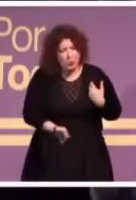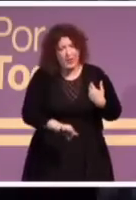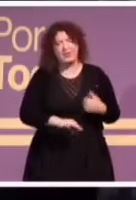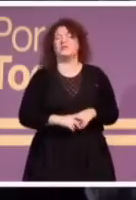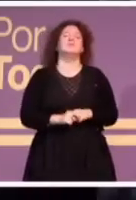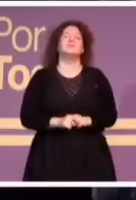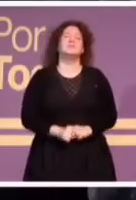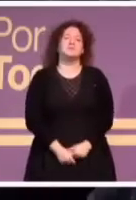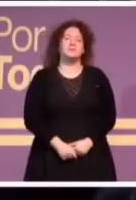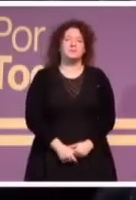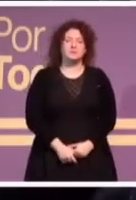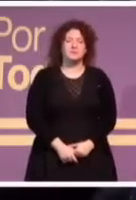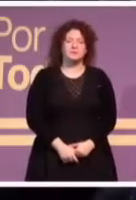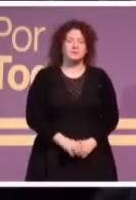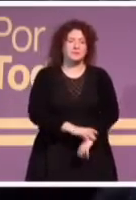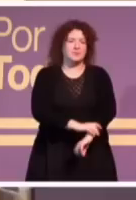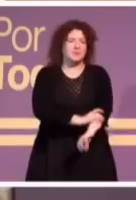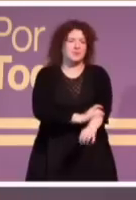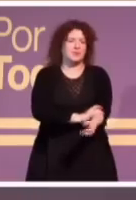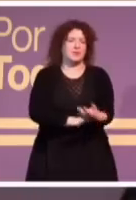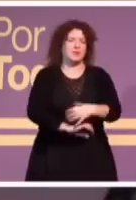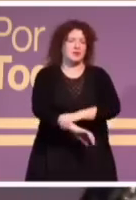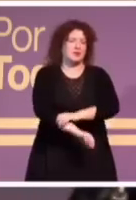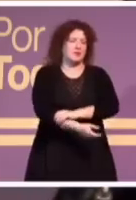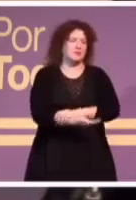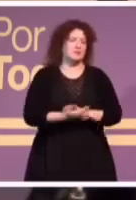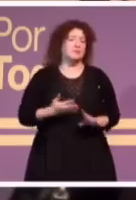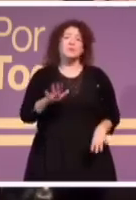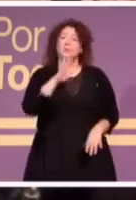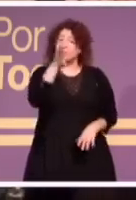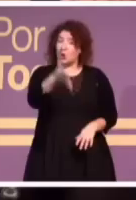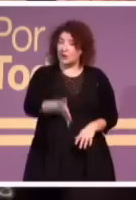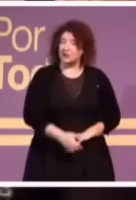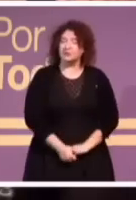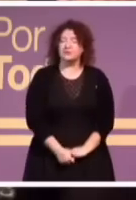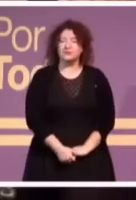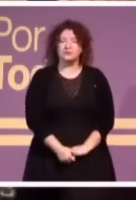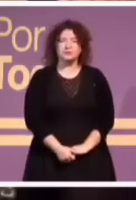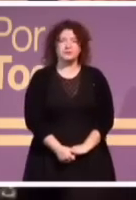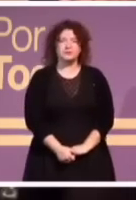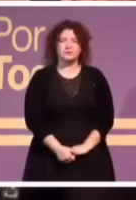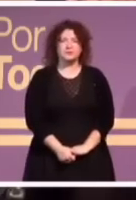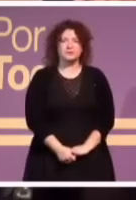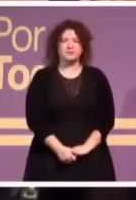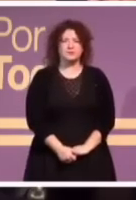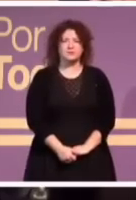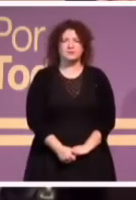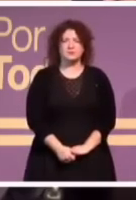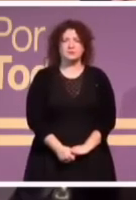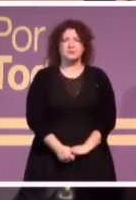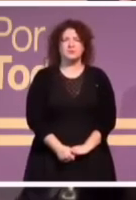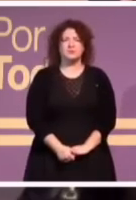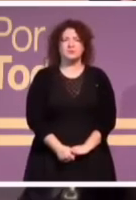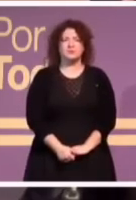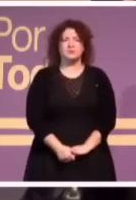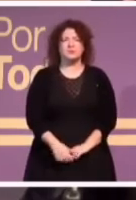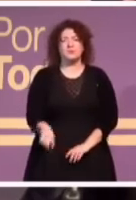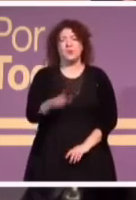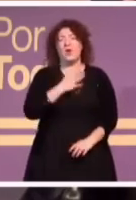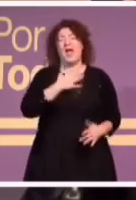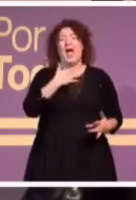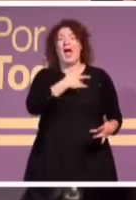vividas. Y precisamente por eso, porque es un acto de amor y de